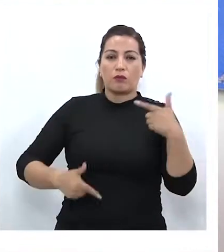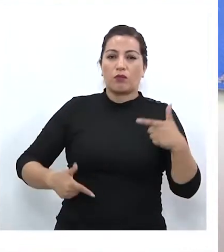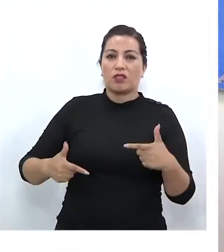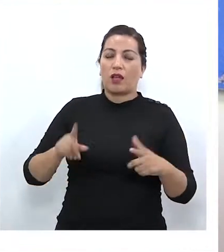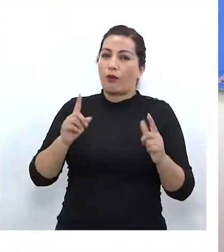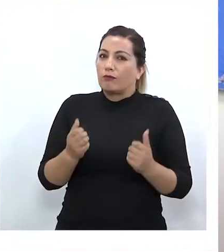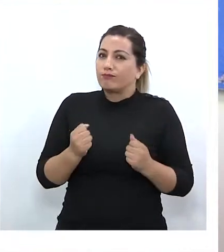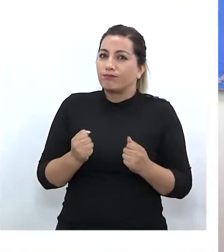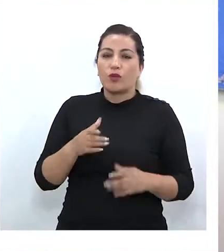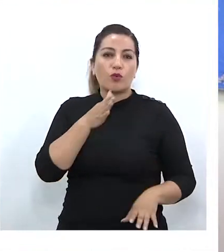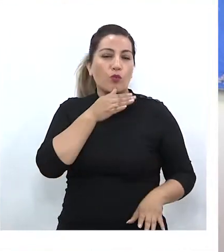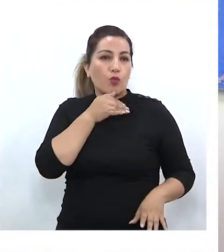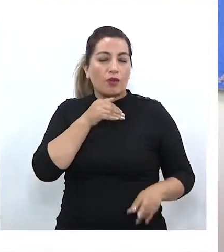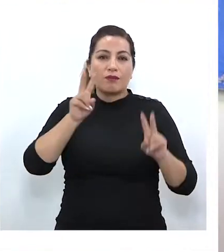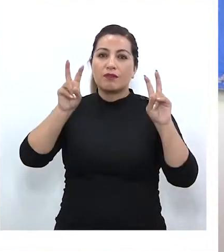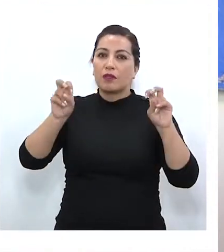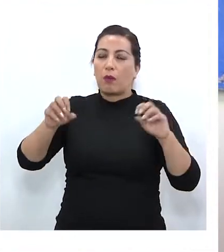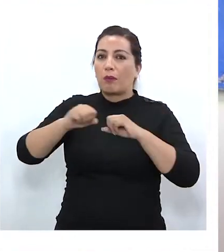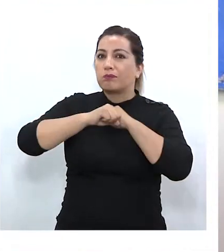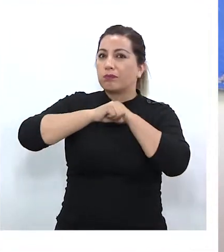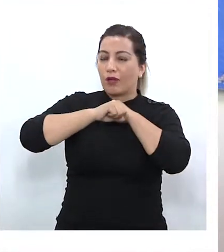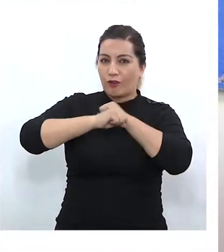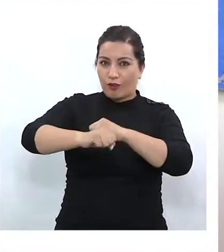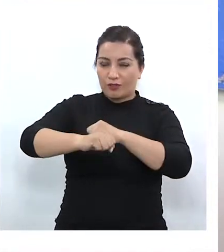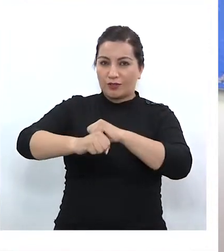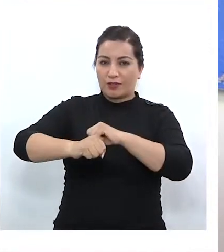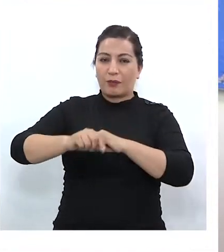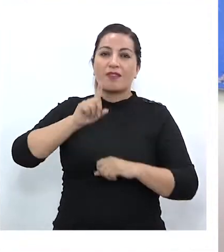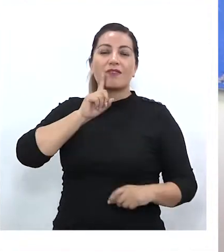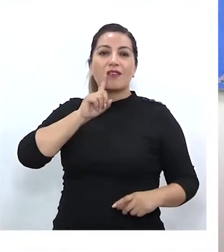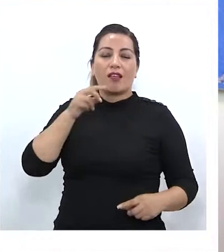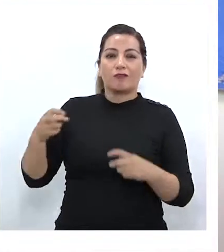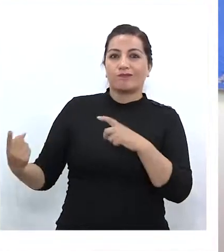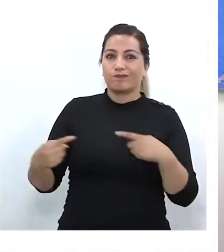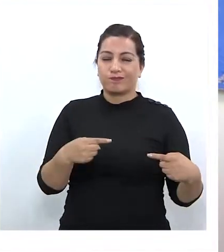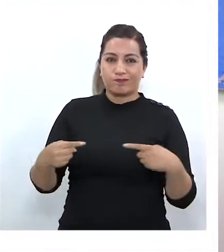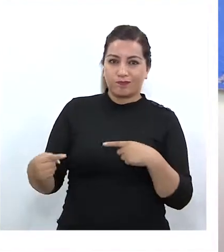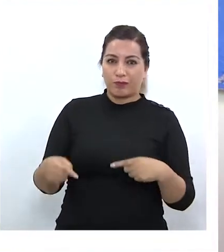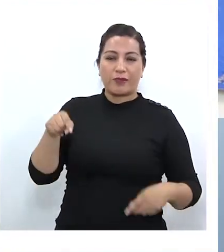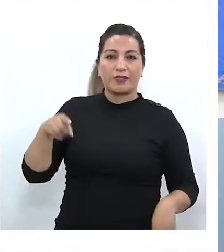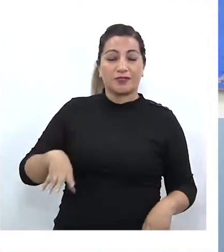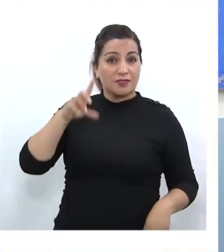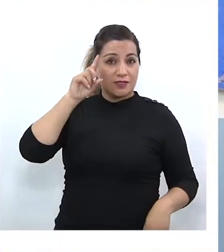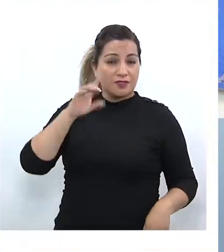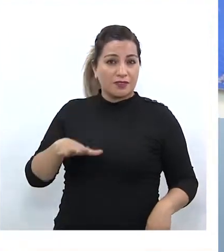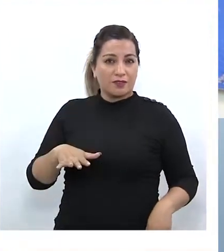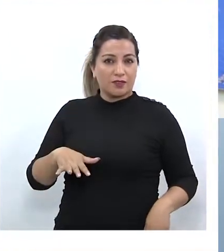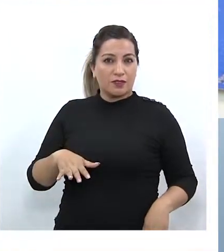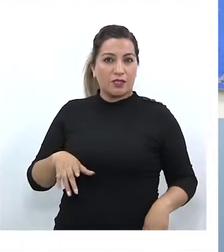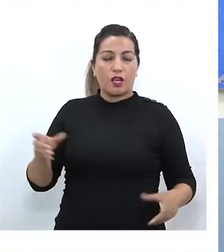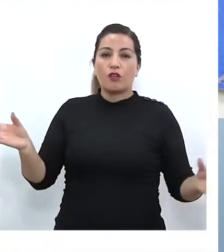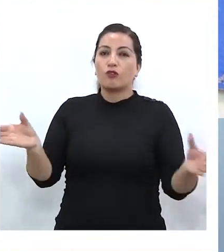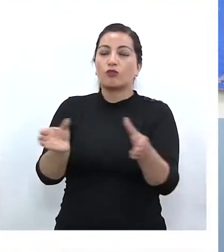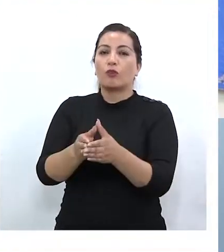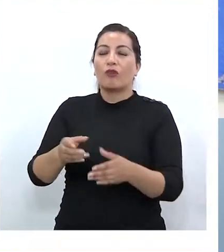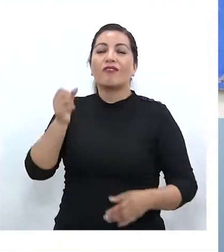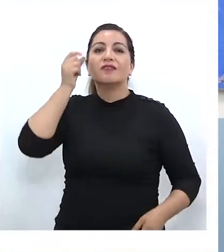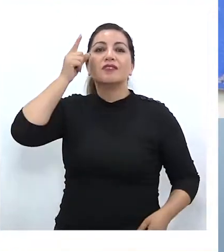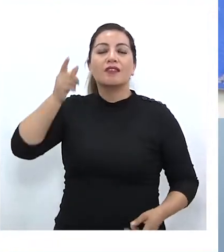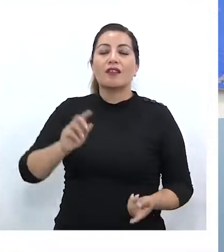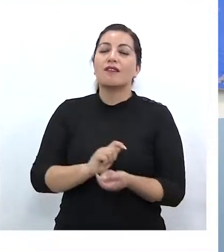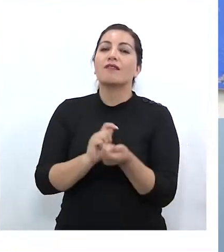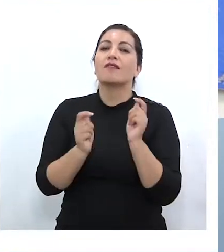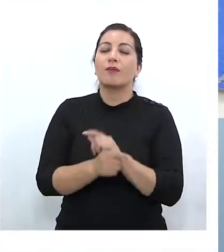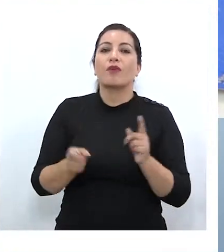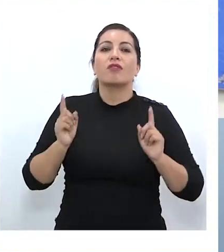y muy mezquinas, no hay motivos para oponerse a tener ese debate, y teniendo ese debate la oposición va a comprender que son